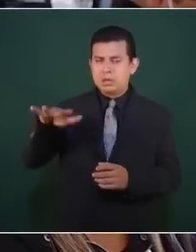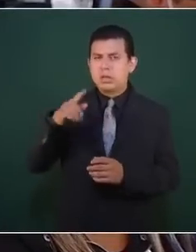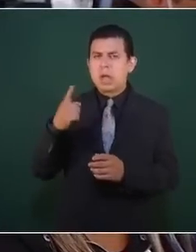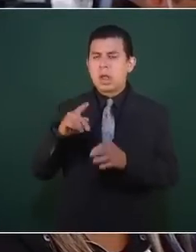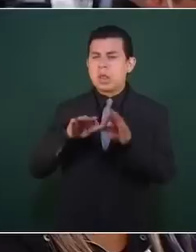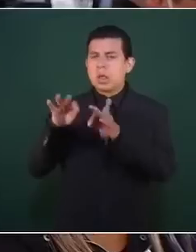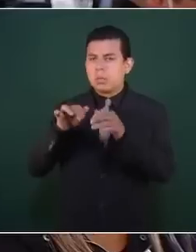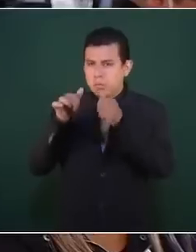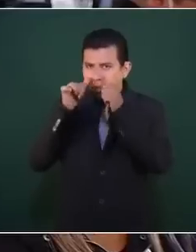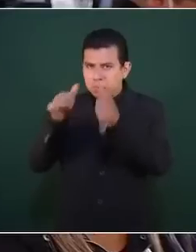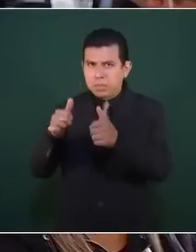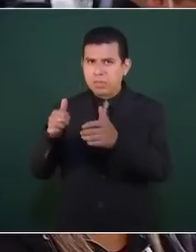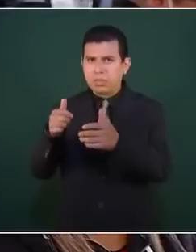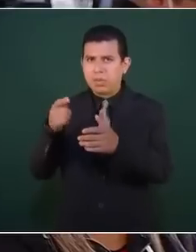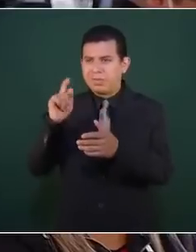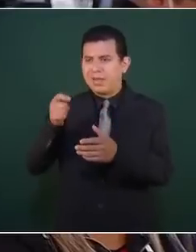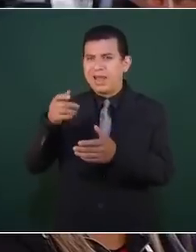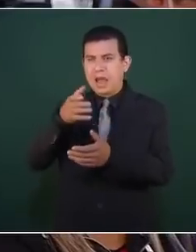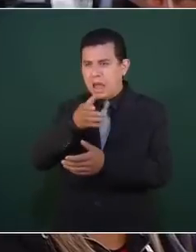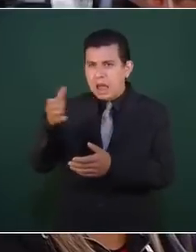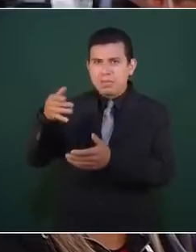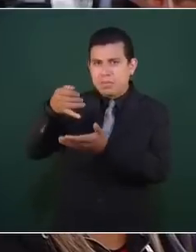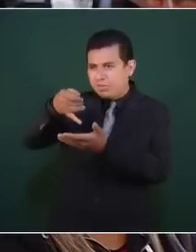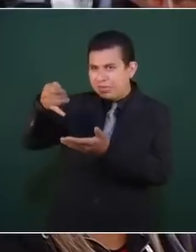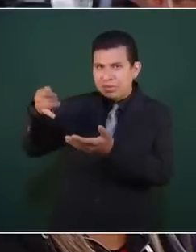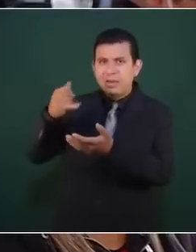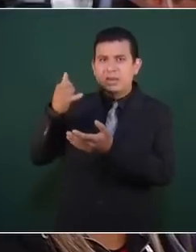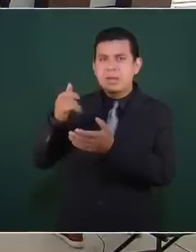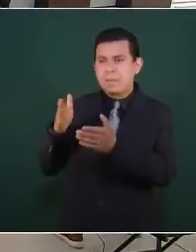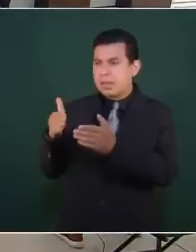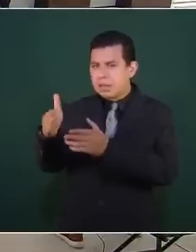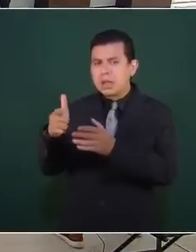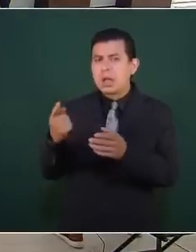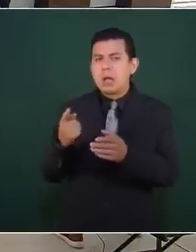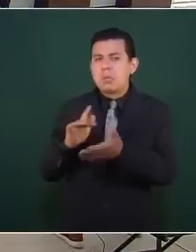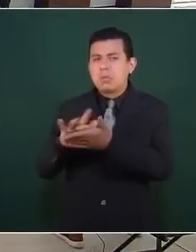el tercer caso, presidente, es apelar a su don de gentes,